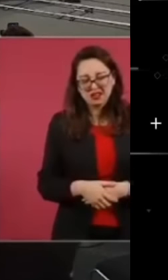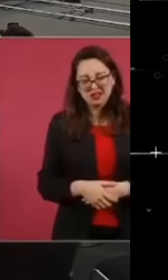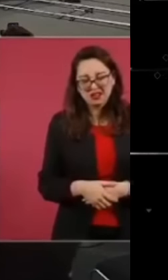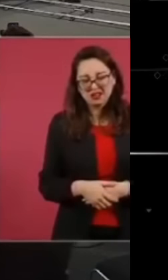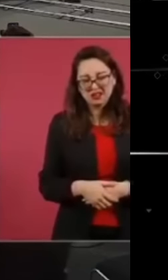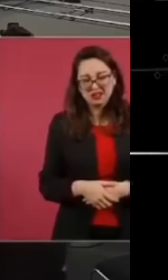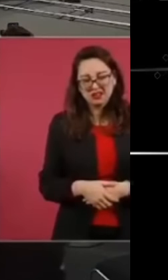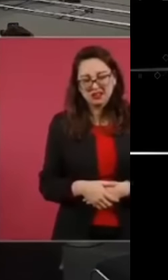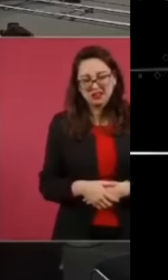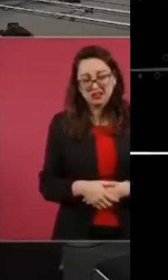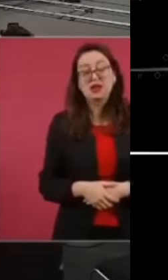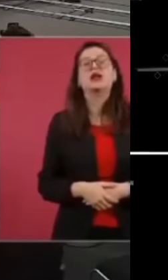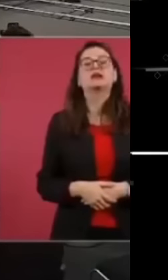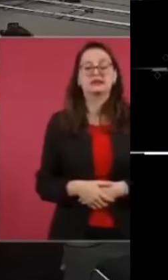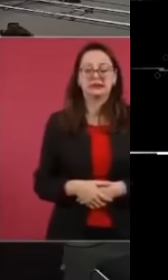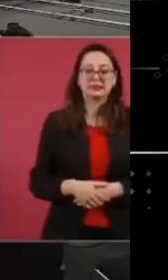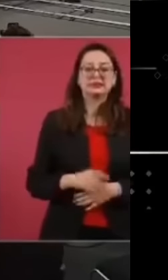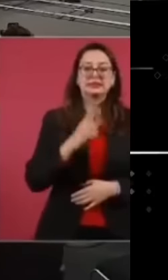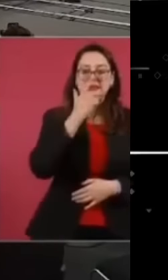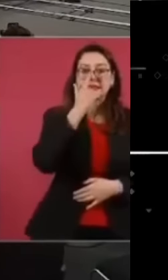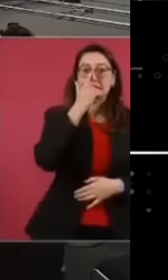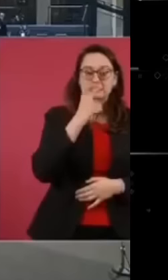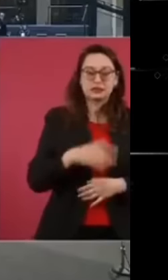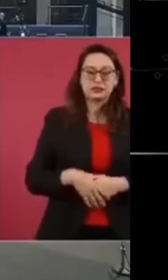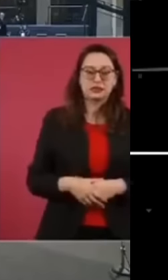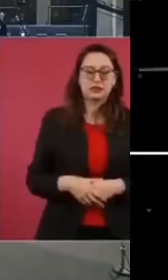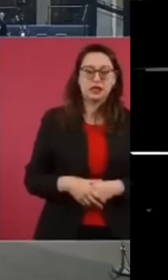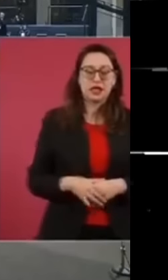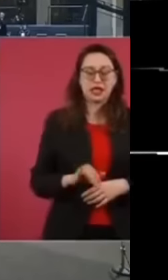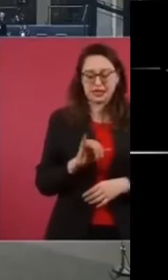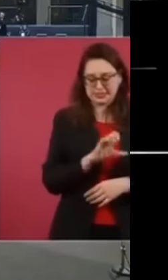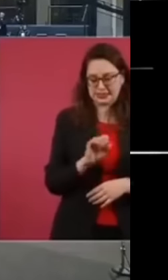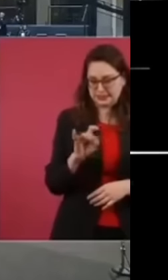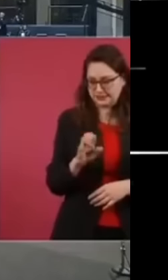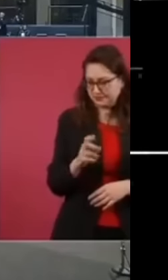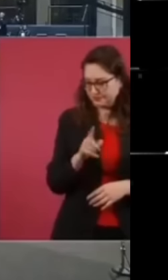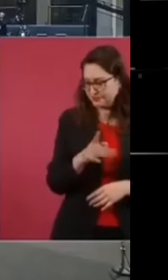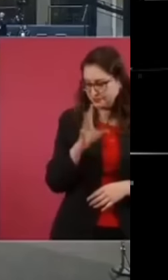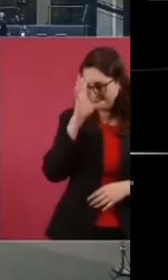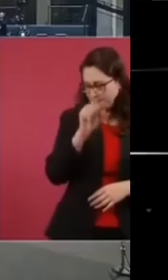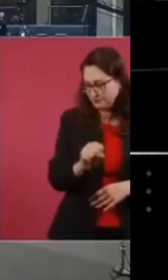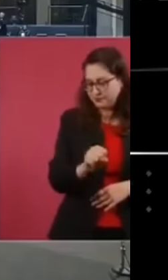pregunta En el caso de lo de del fondo